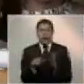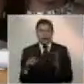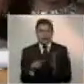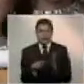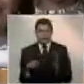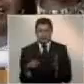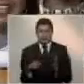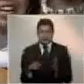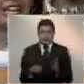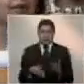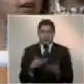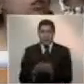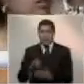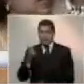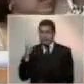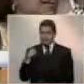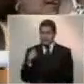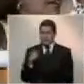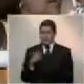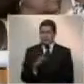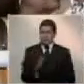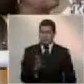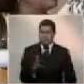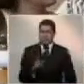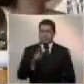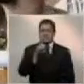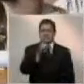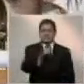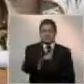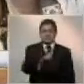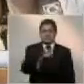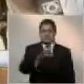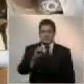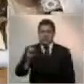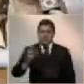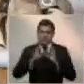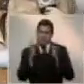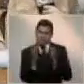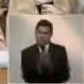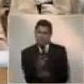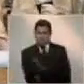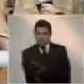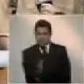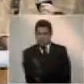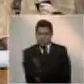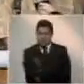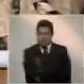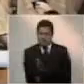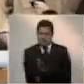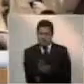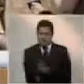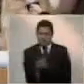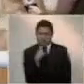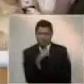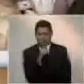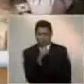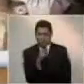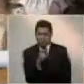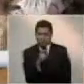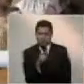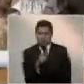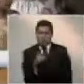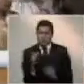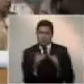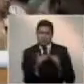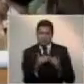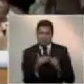Entonces, hasta ayer iban contabilizadas 100 familias aproximadamente que han sido afectados por este delito de la